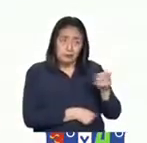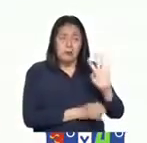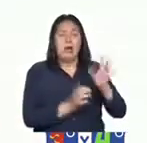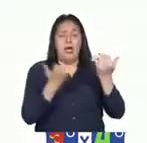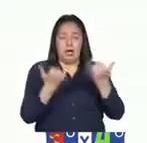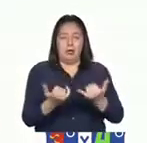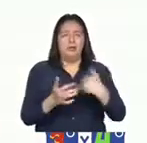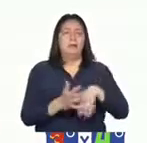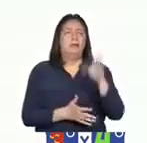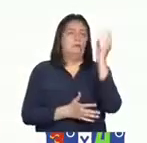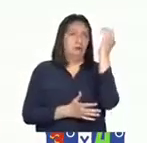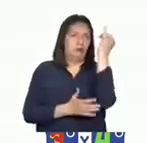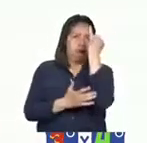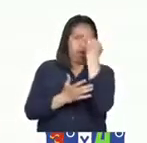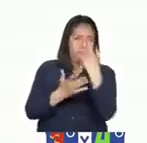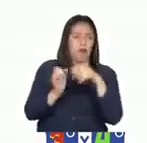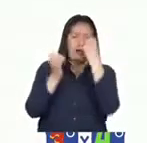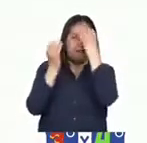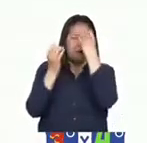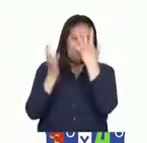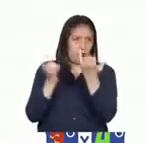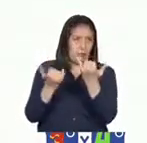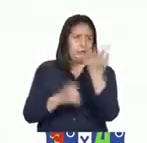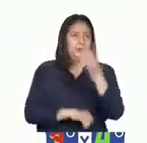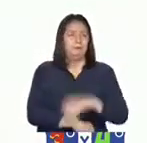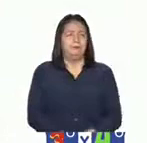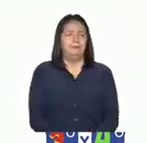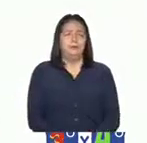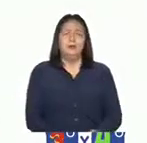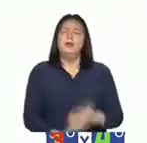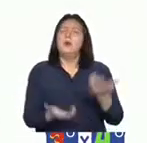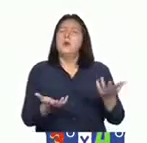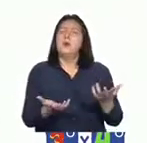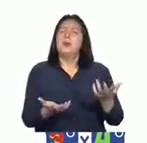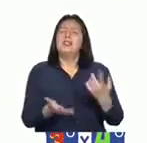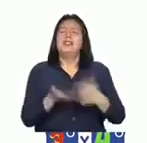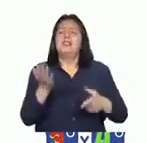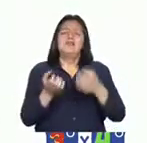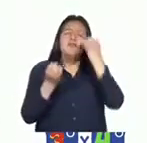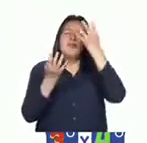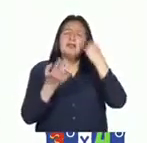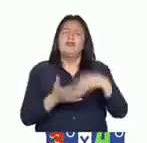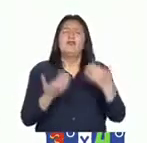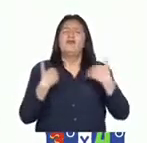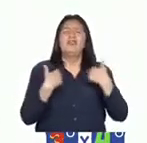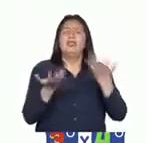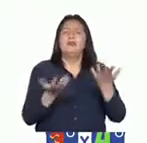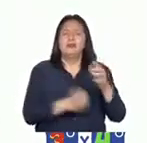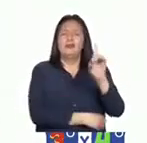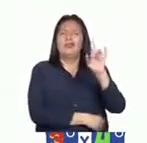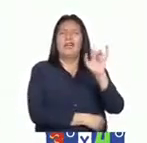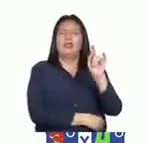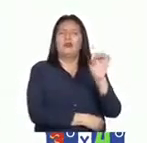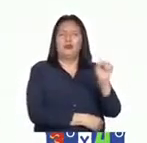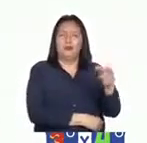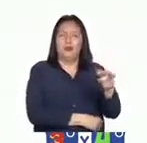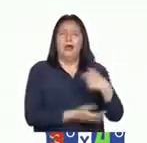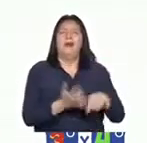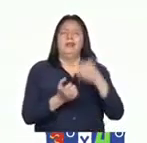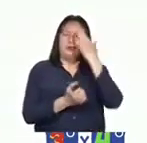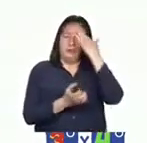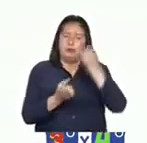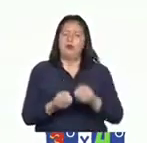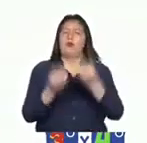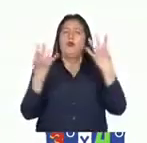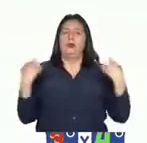Vamos a realizar un gráfico con toda la información que tenemos. ¿Cuáles son los datos? Así es, conocemos la